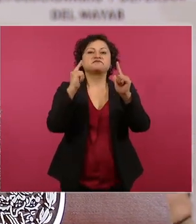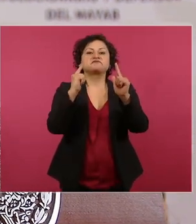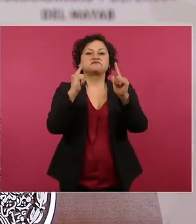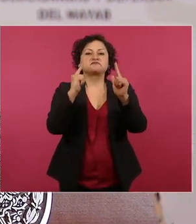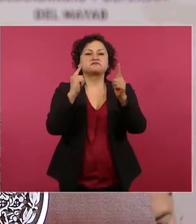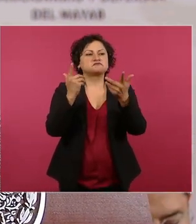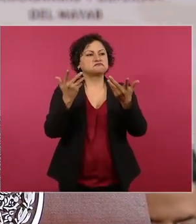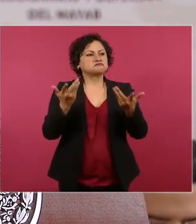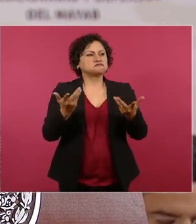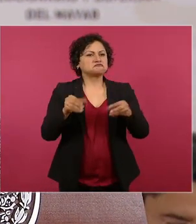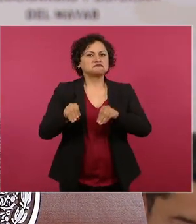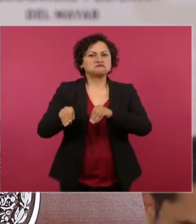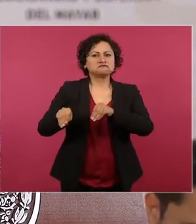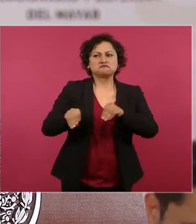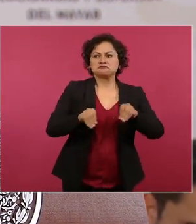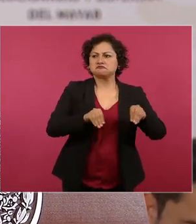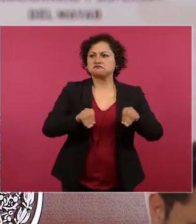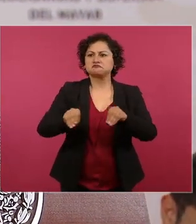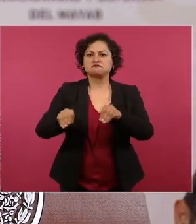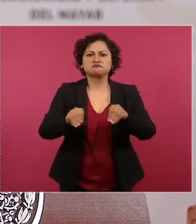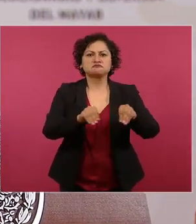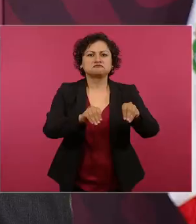actuar